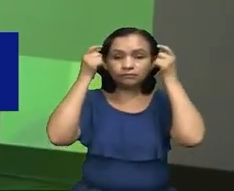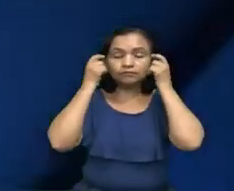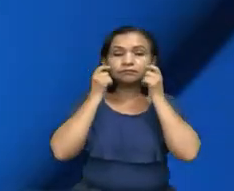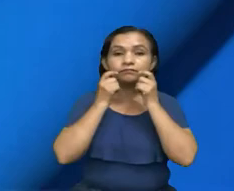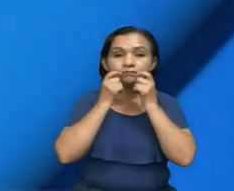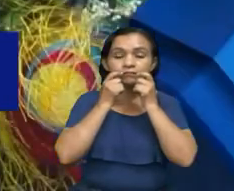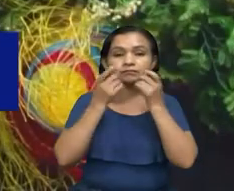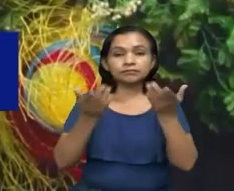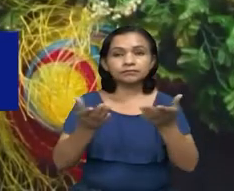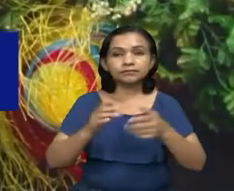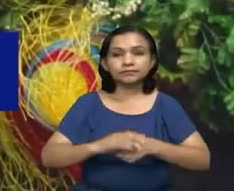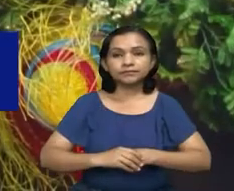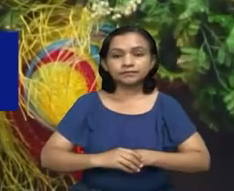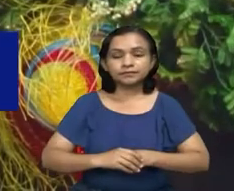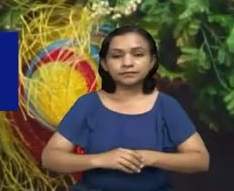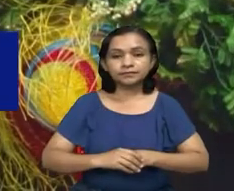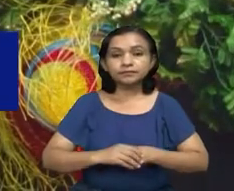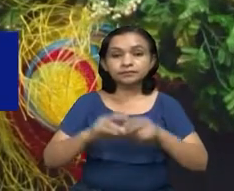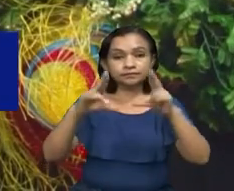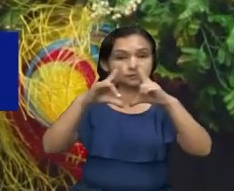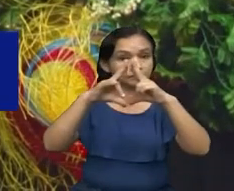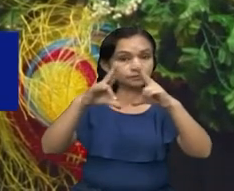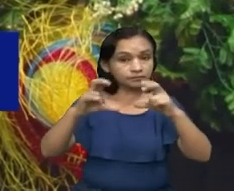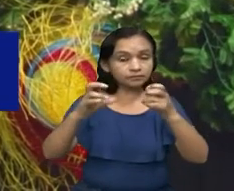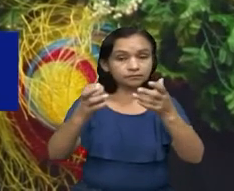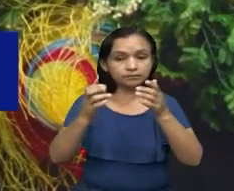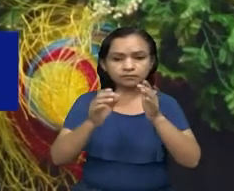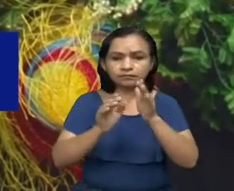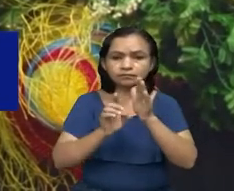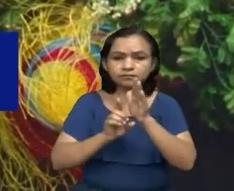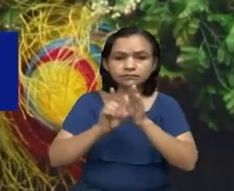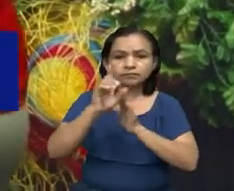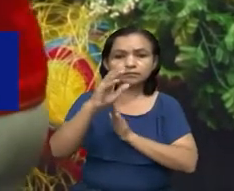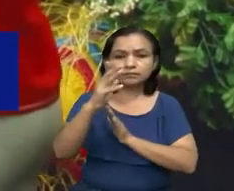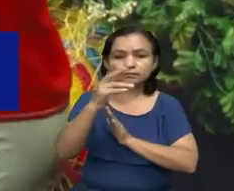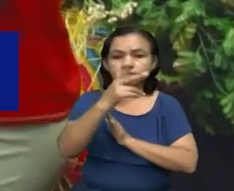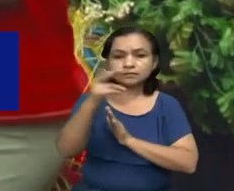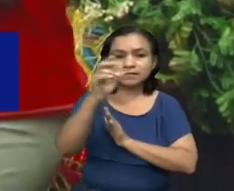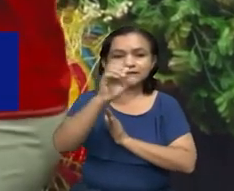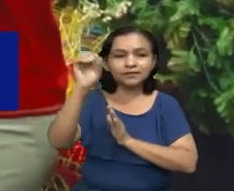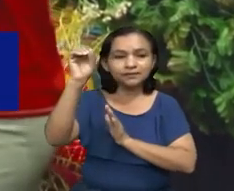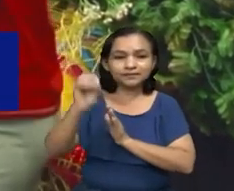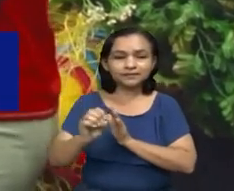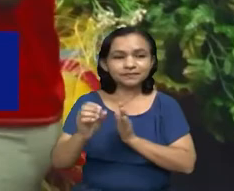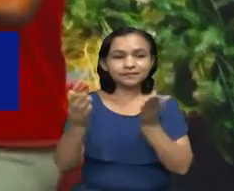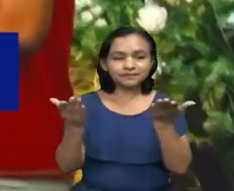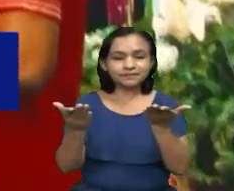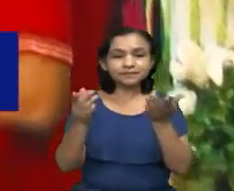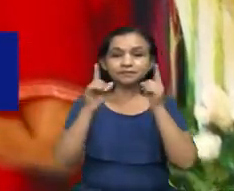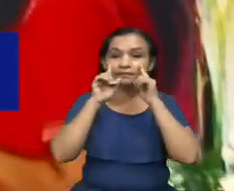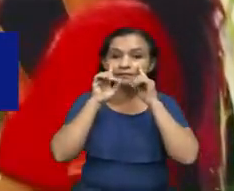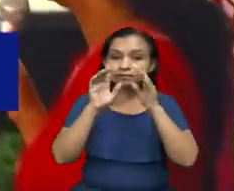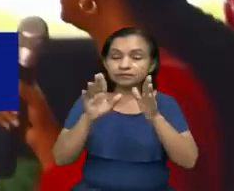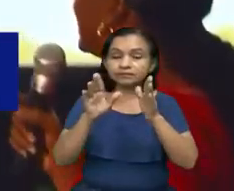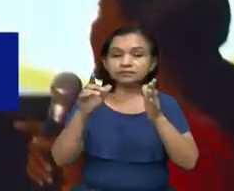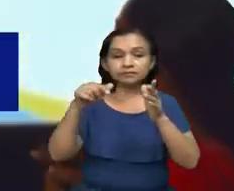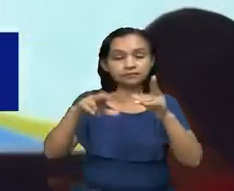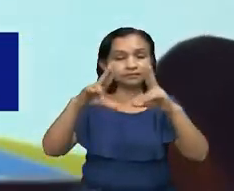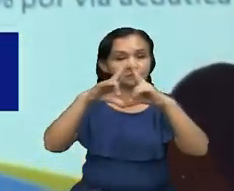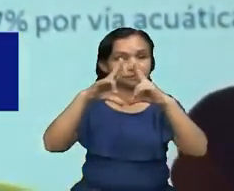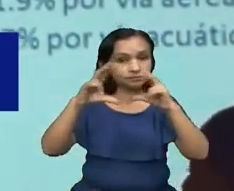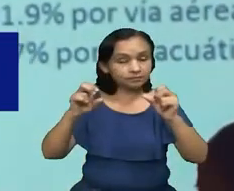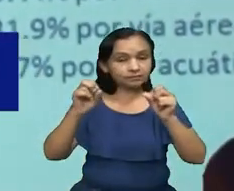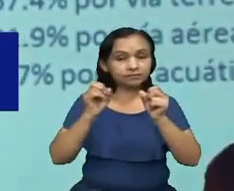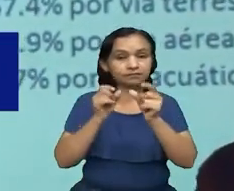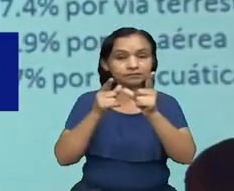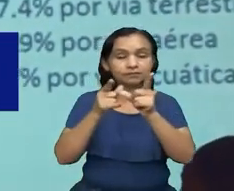Amador. Nicaragua ha tenido un crecimiento del 98% de reservas hacia nuestro país entre octubre